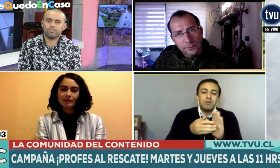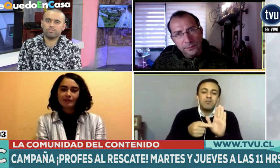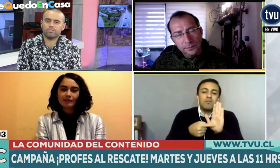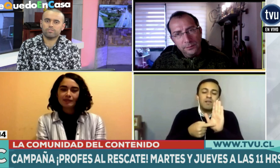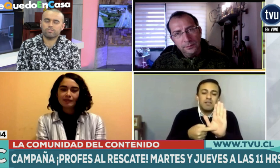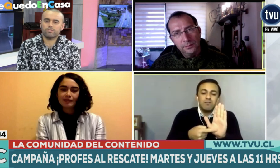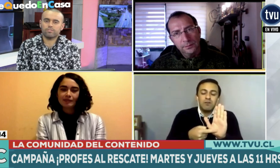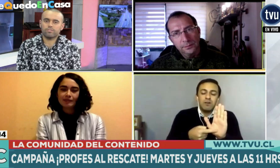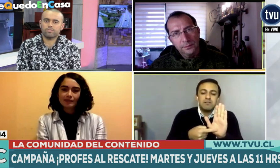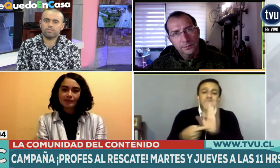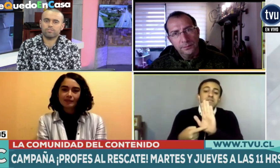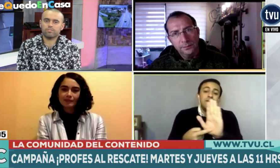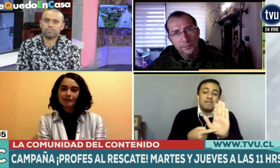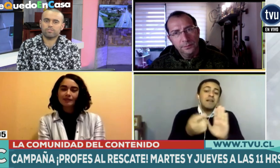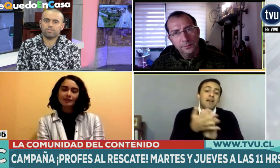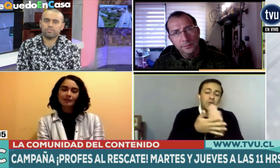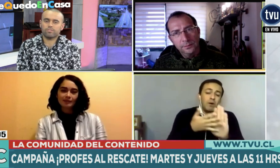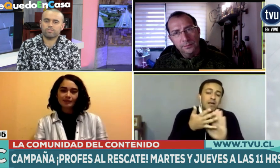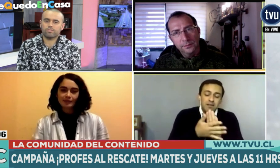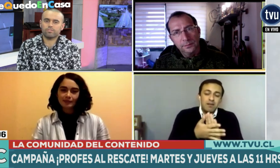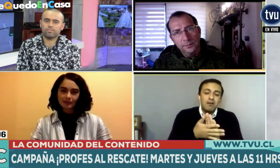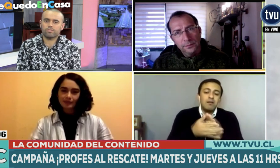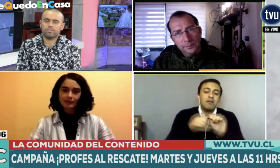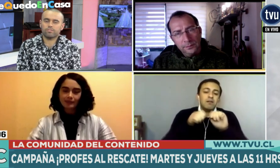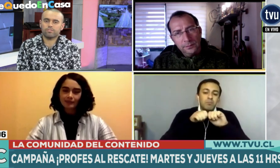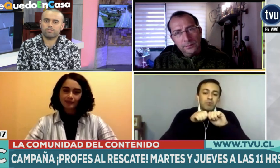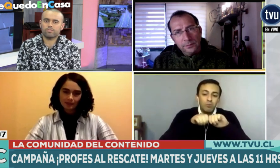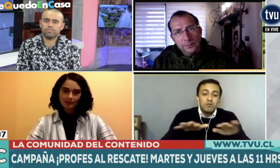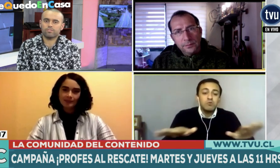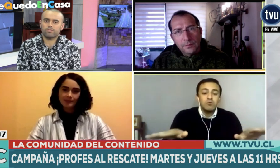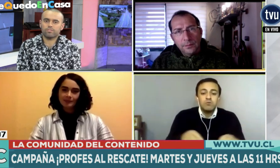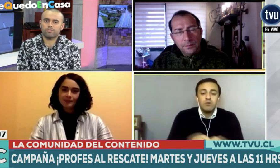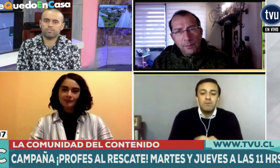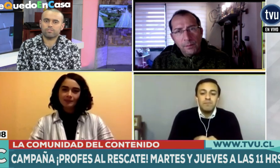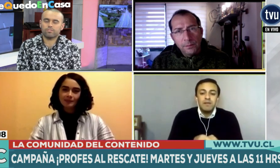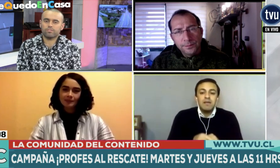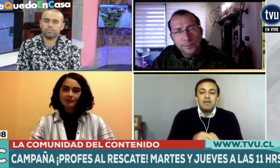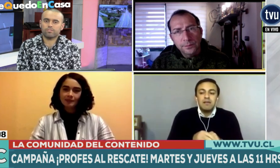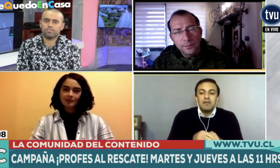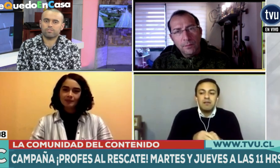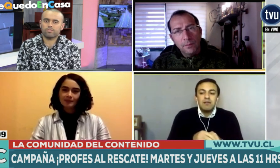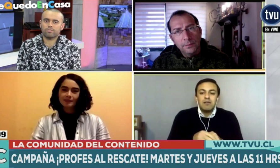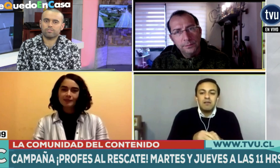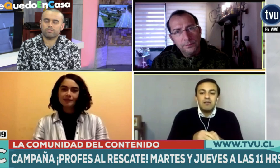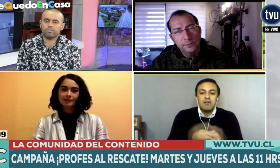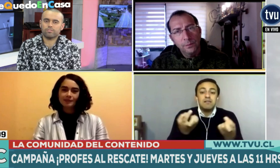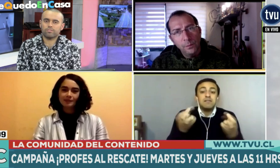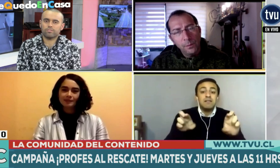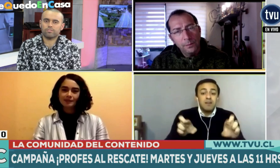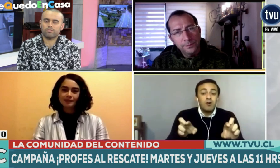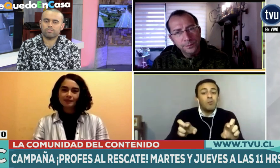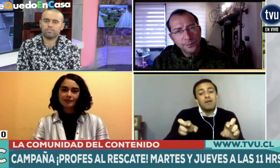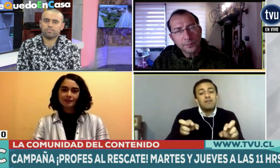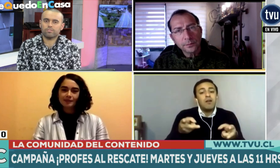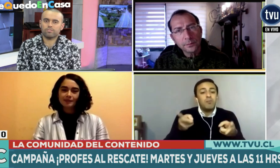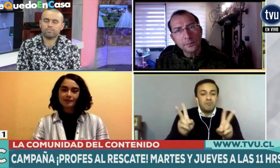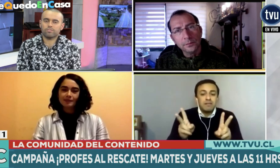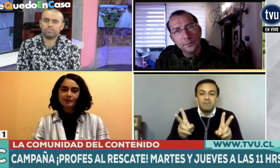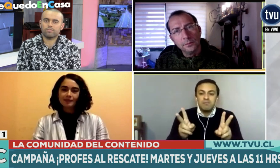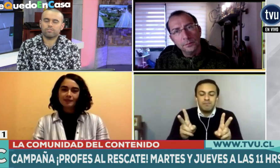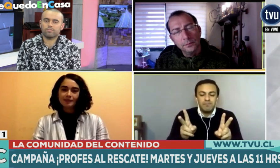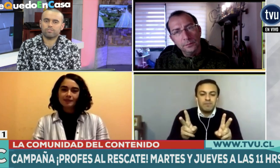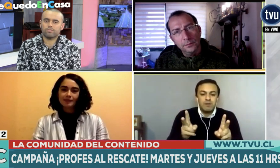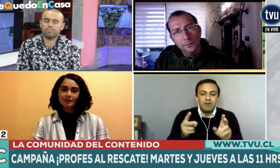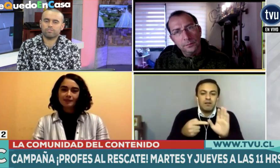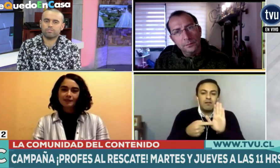Lence, nuestro objetivo es visibilizar la lengua de señas, promover su uso. Y instancias como esta lo